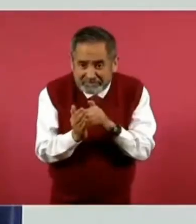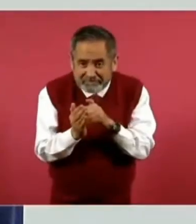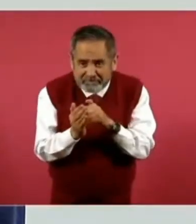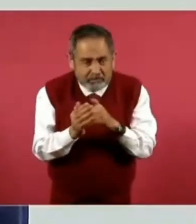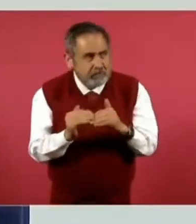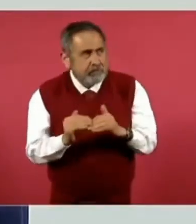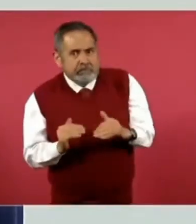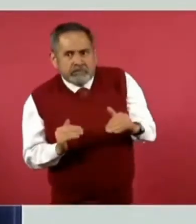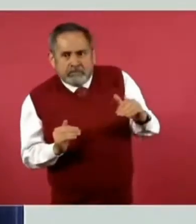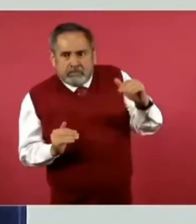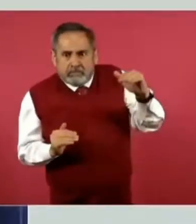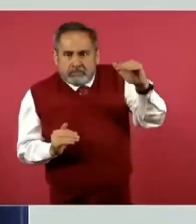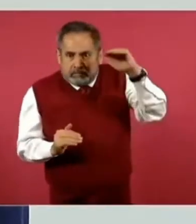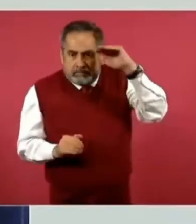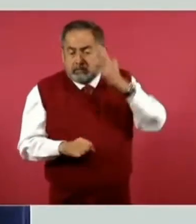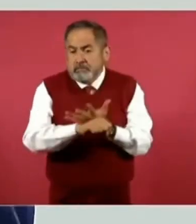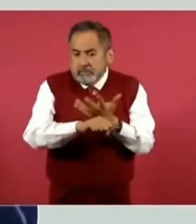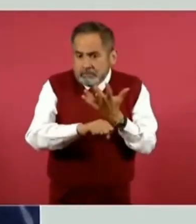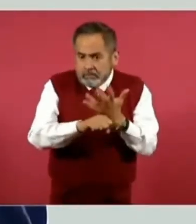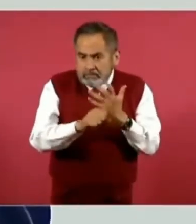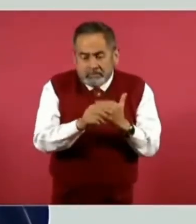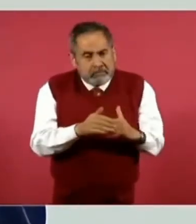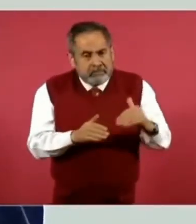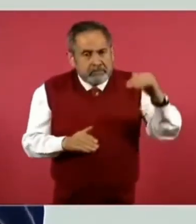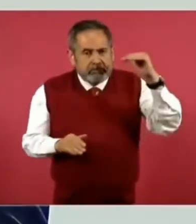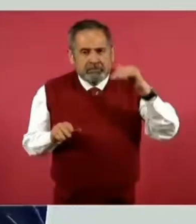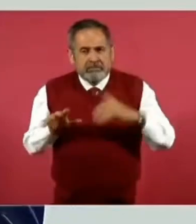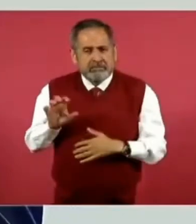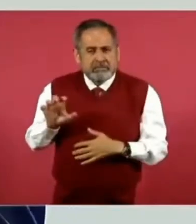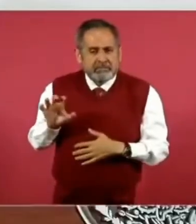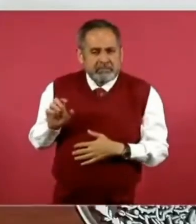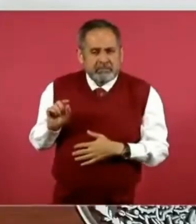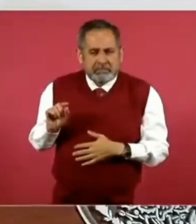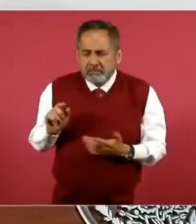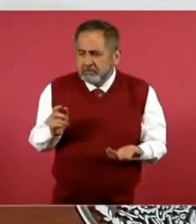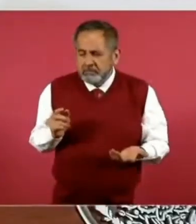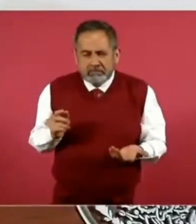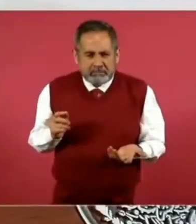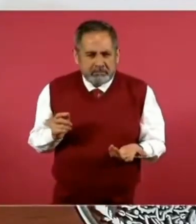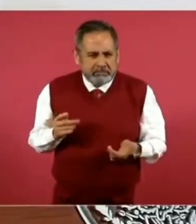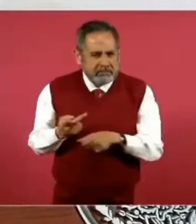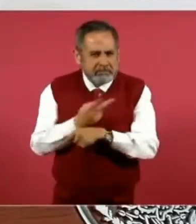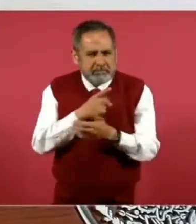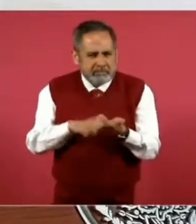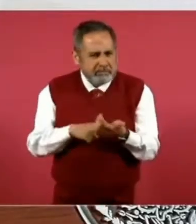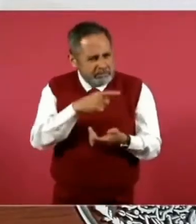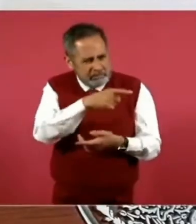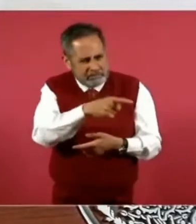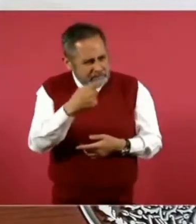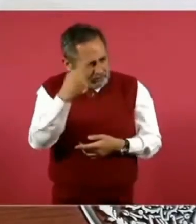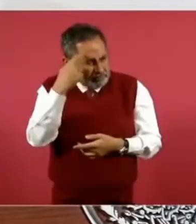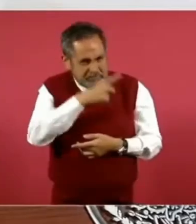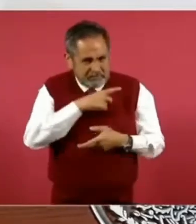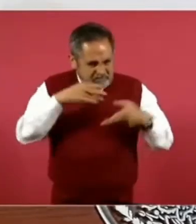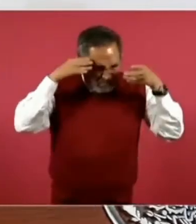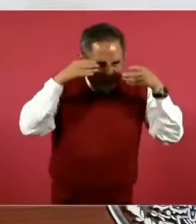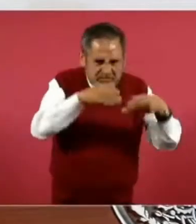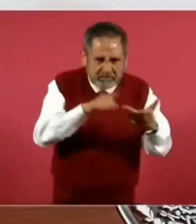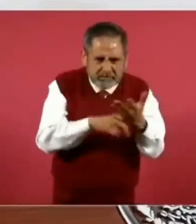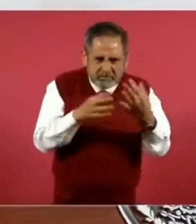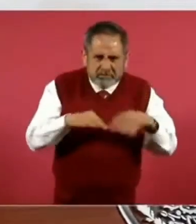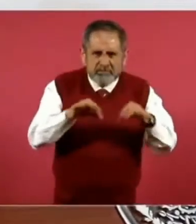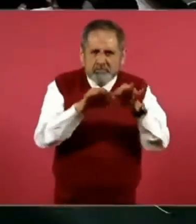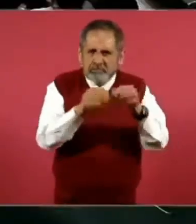que fallecen en Estados Unidos, ¿qué está pasando? ¿Qué no es un asunto más